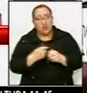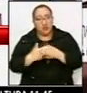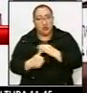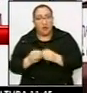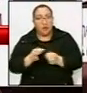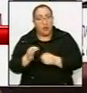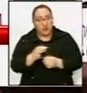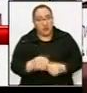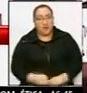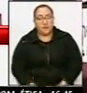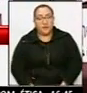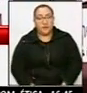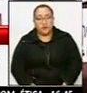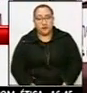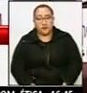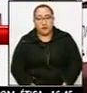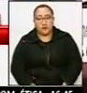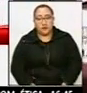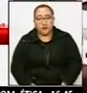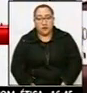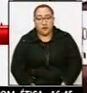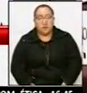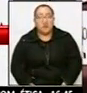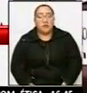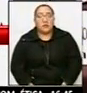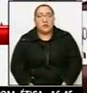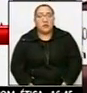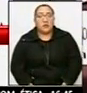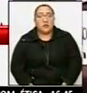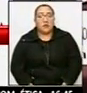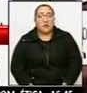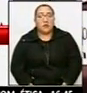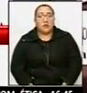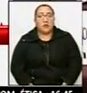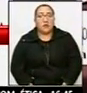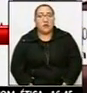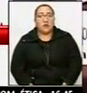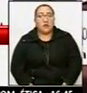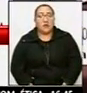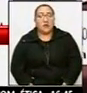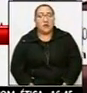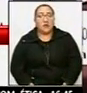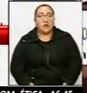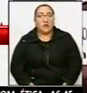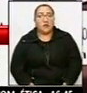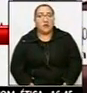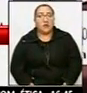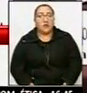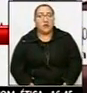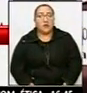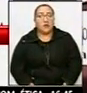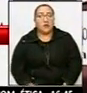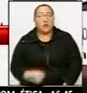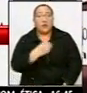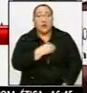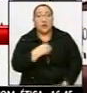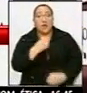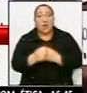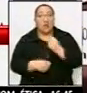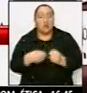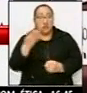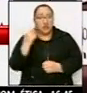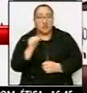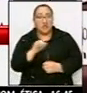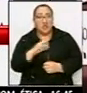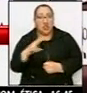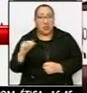trabajo. Ministro, así como el año pasado dimos todo nuestro apoyo al programa Sierra